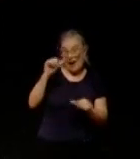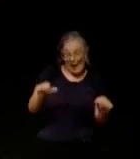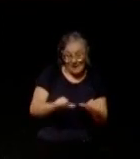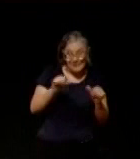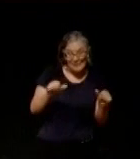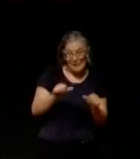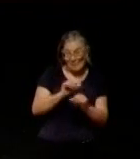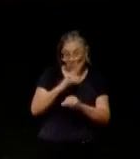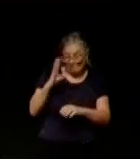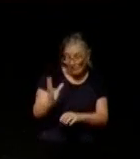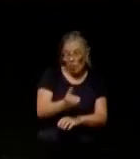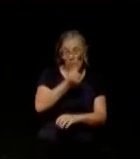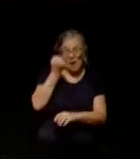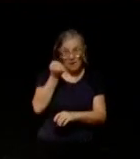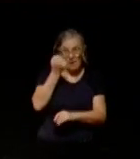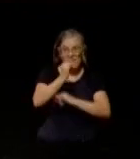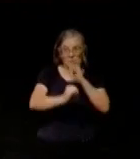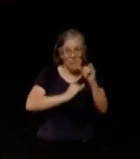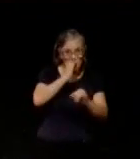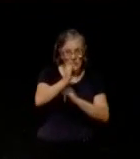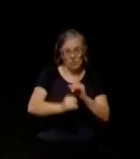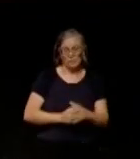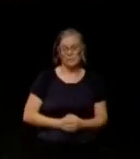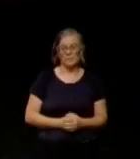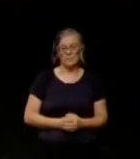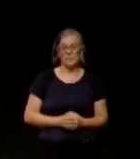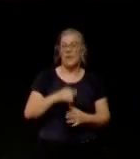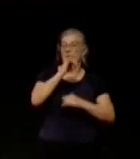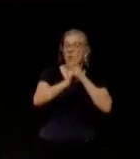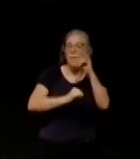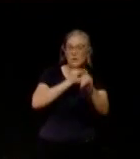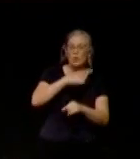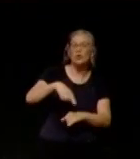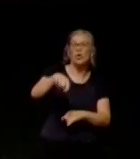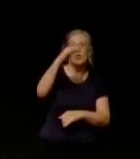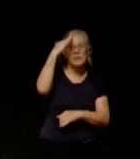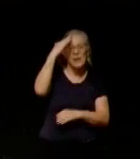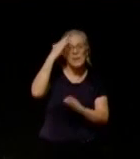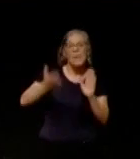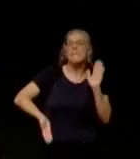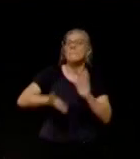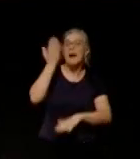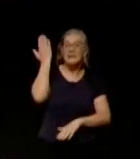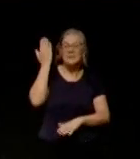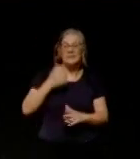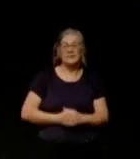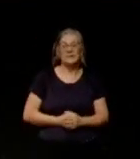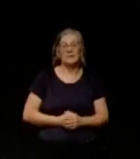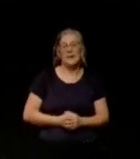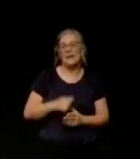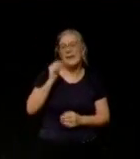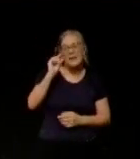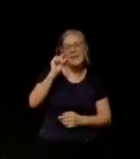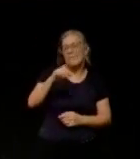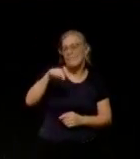vacas dieran más leche, dieran más leche. O sea que esto está instalado en el Uruguay en todos lados y tenemos que ir conduciendo ese